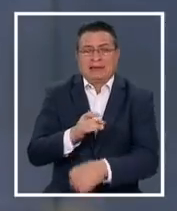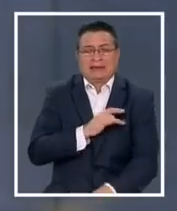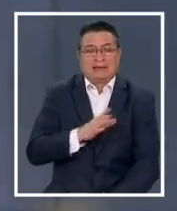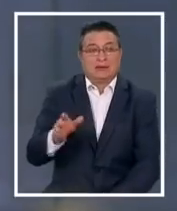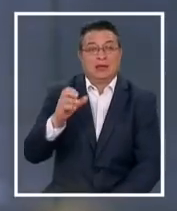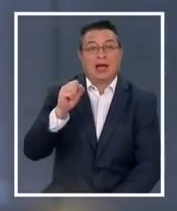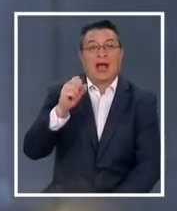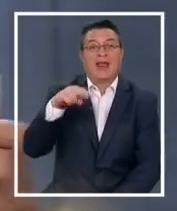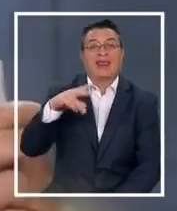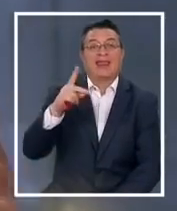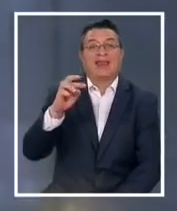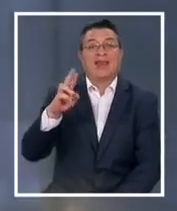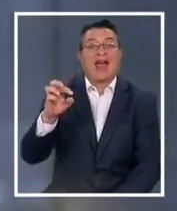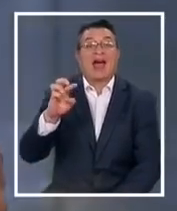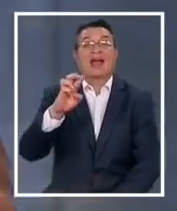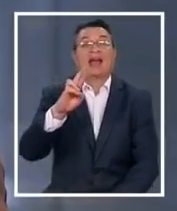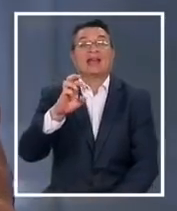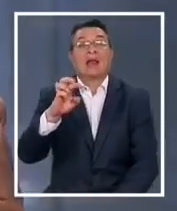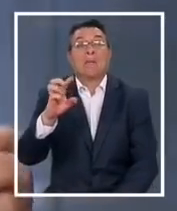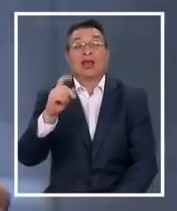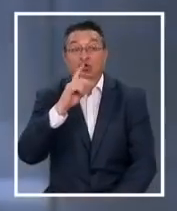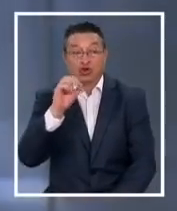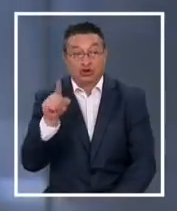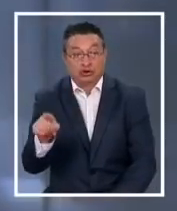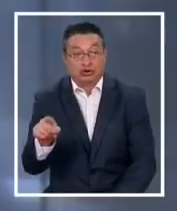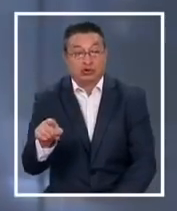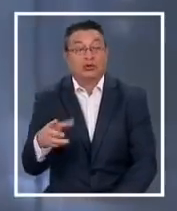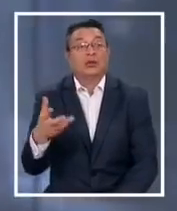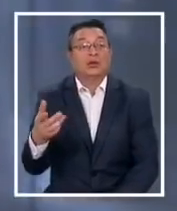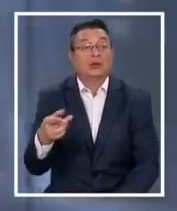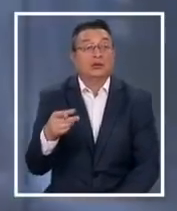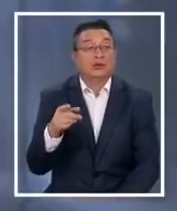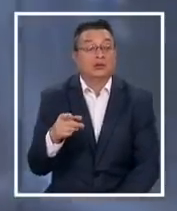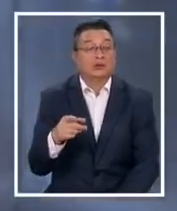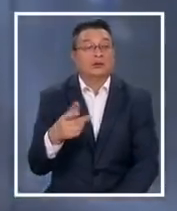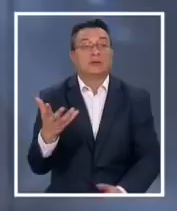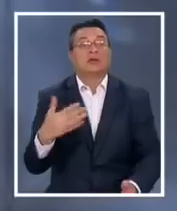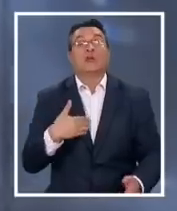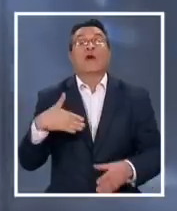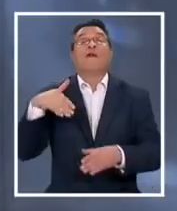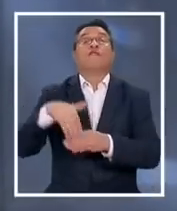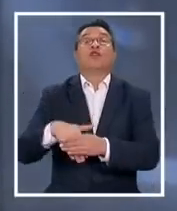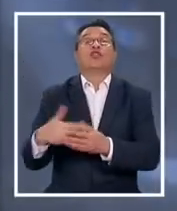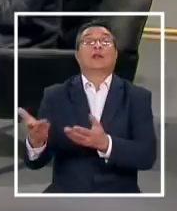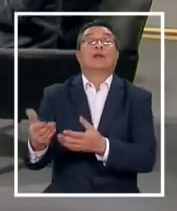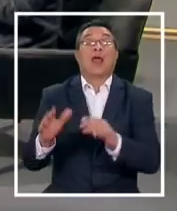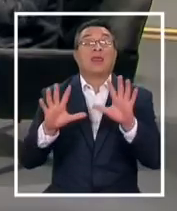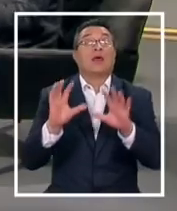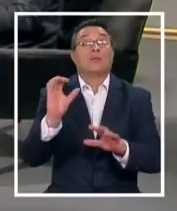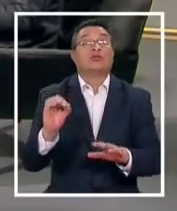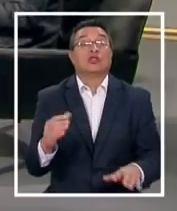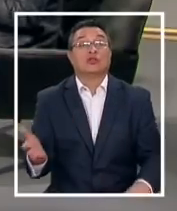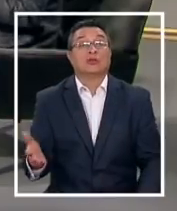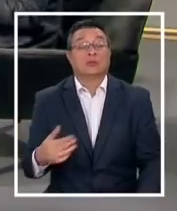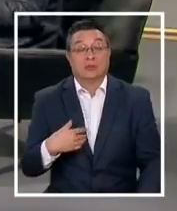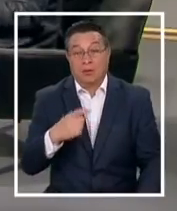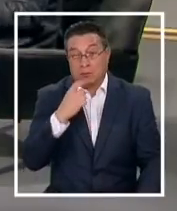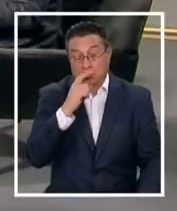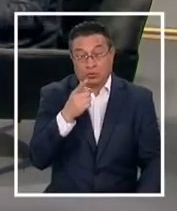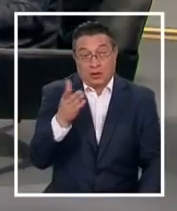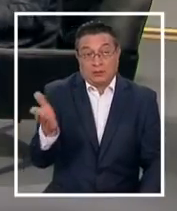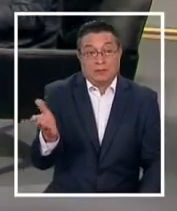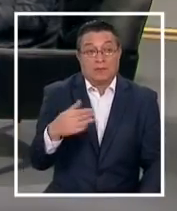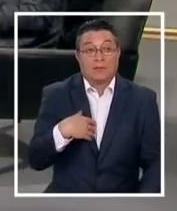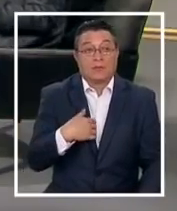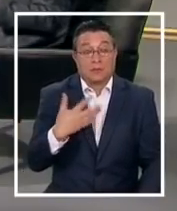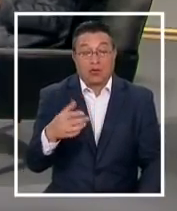la Andrea Repetto, que se llama Impulso Fiscal. Entonces dice. ¿Cómo cree que votaría Andrea Repetto este 10%? No, habría que preguntarle a ella. No,